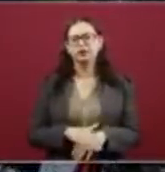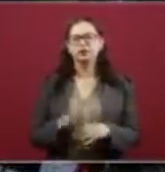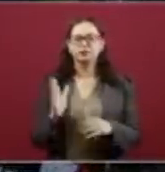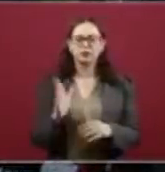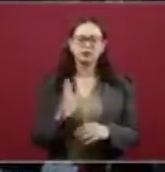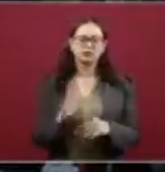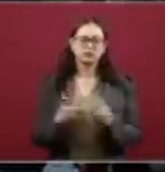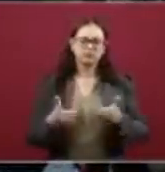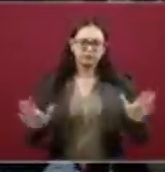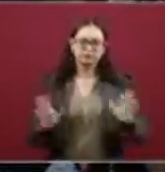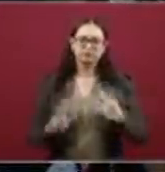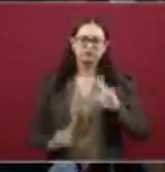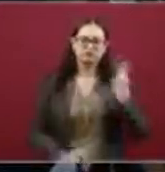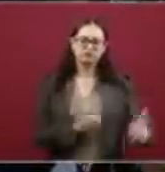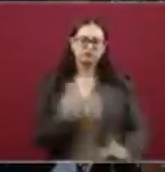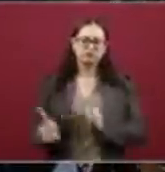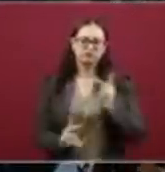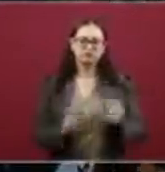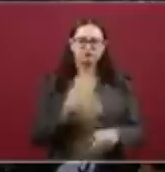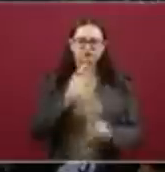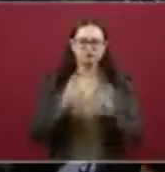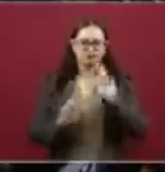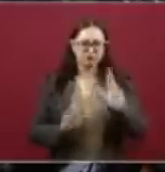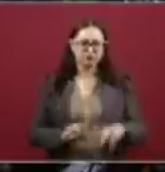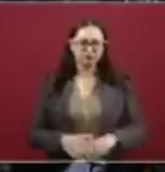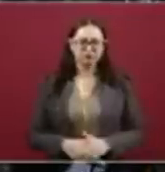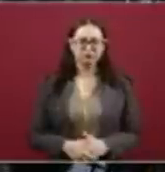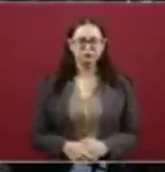de preguntas y respuestas.